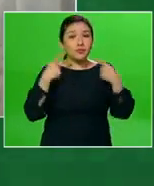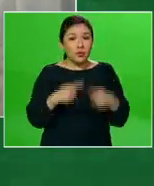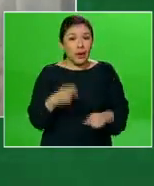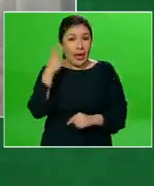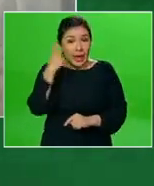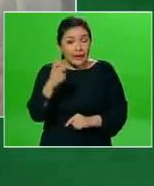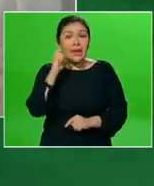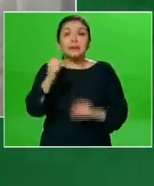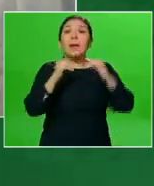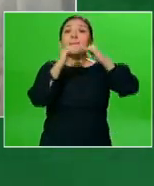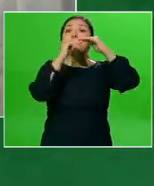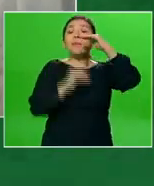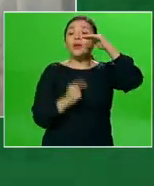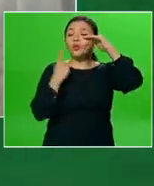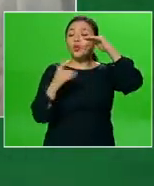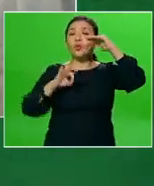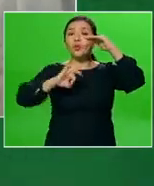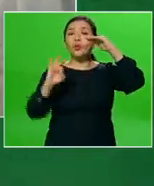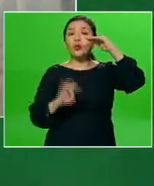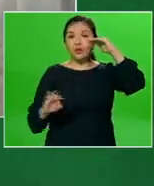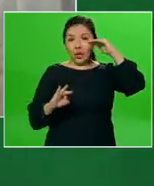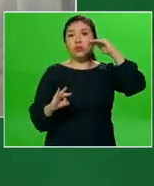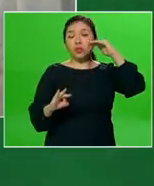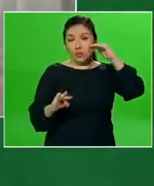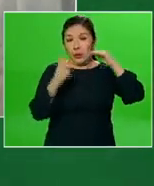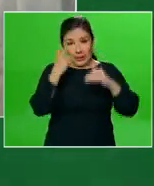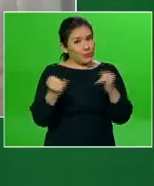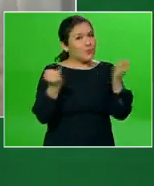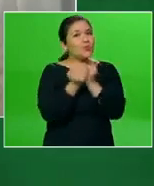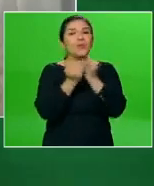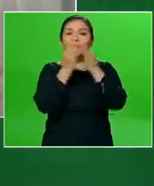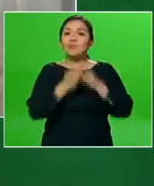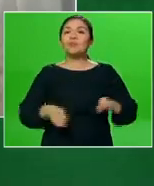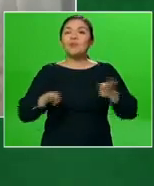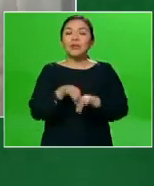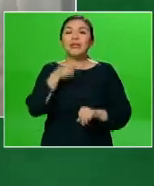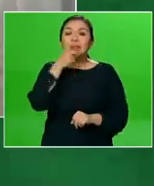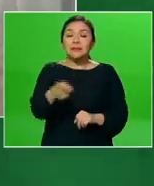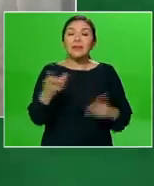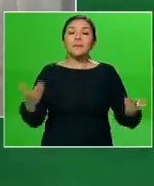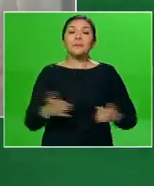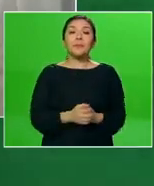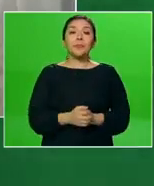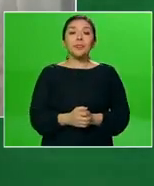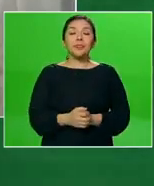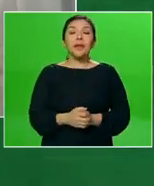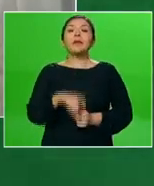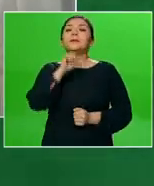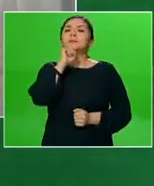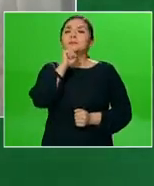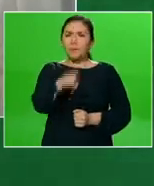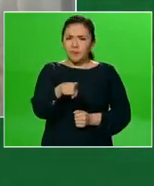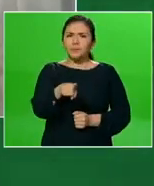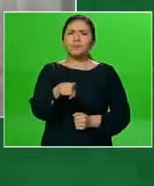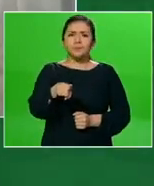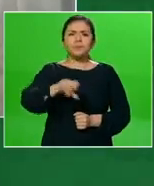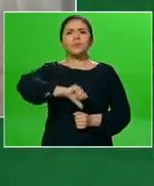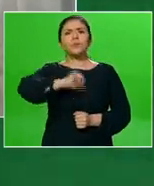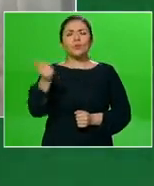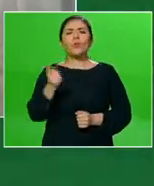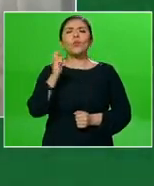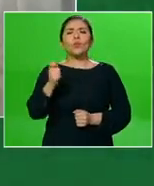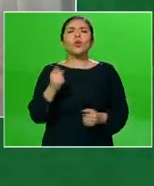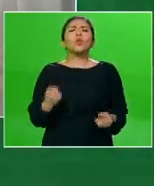menos del 1 por ciento esto también es importante mencionar y también mencionar la